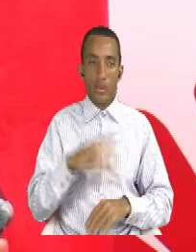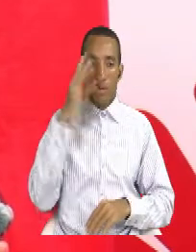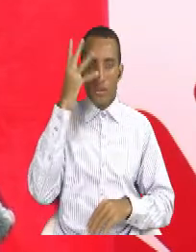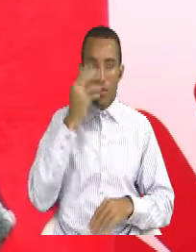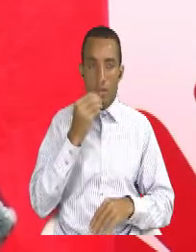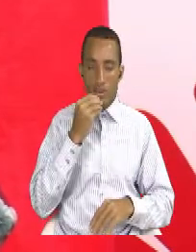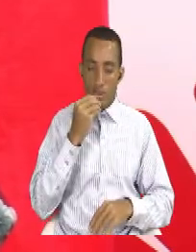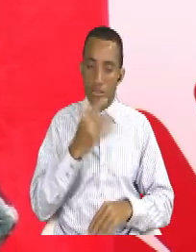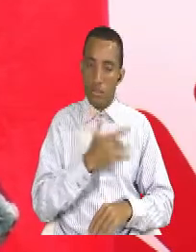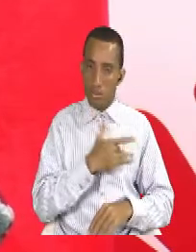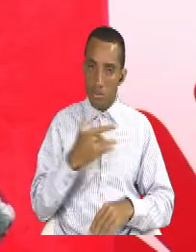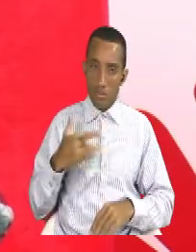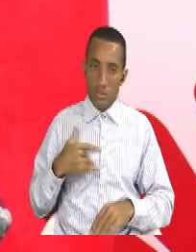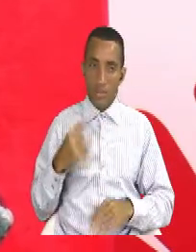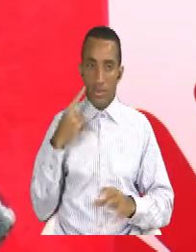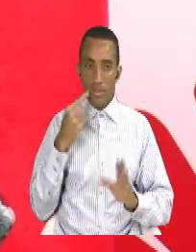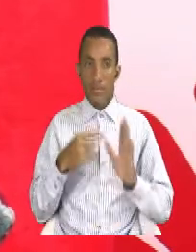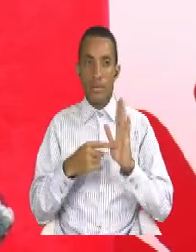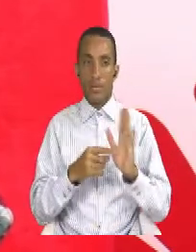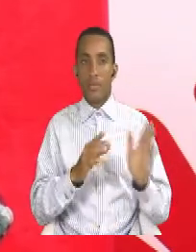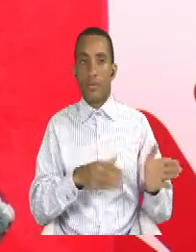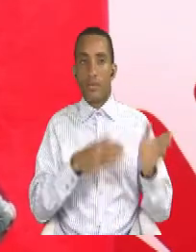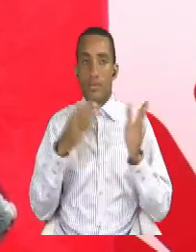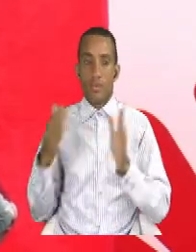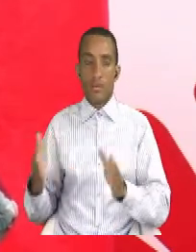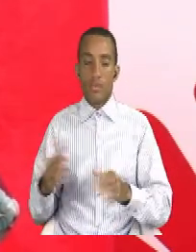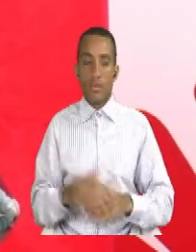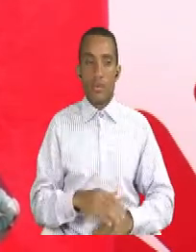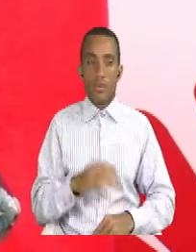saludables, y por eso les traemos esta sección de Zona Training, donde